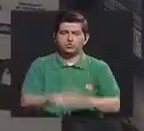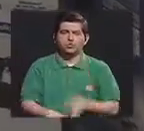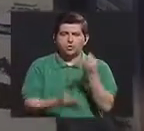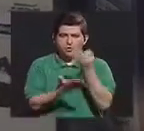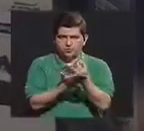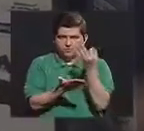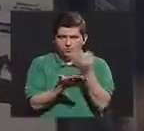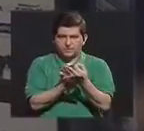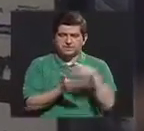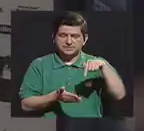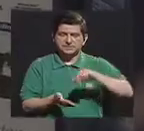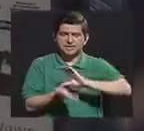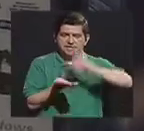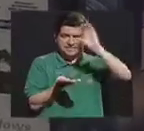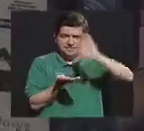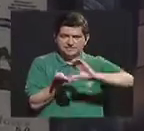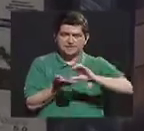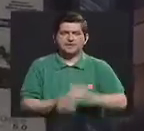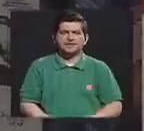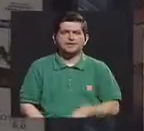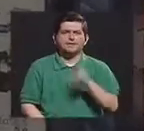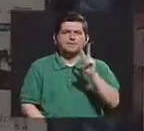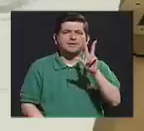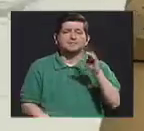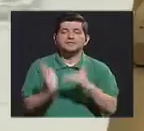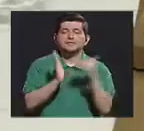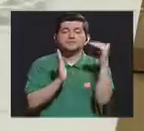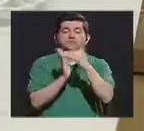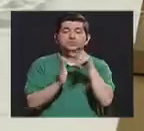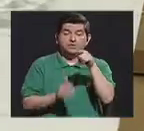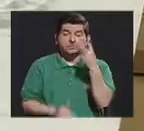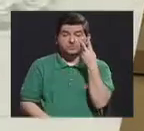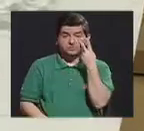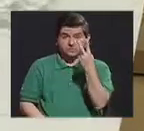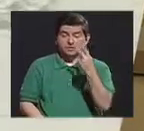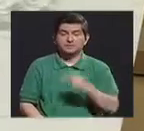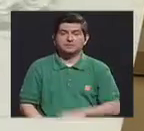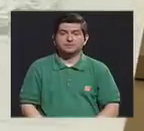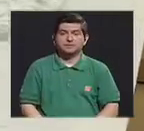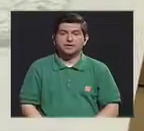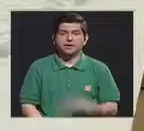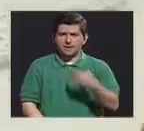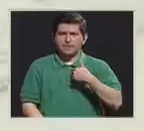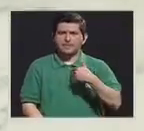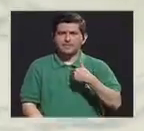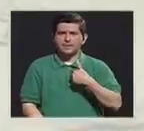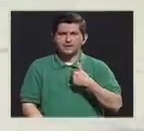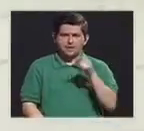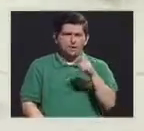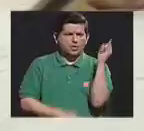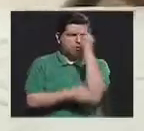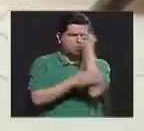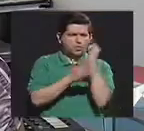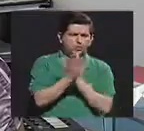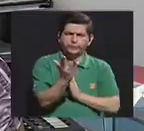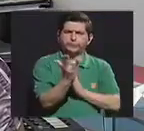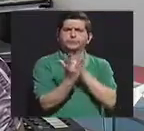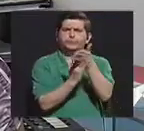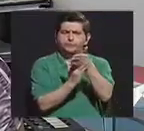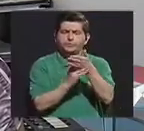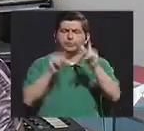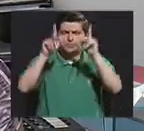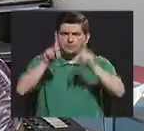que es quien financia al cenaré fueron 23 millones ustedes pudieron observar que tiene todo un diseño de